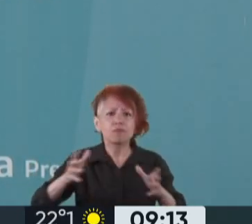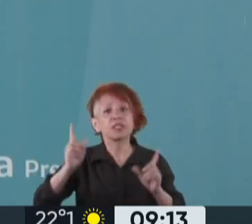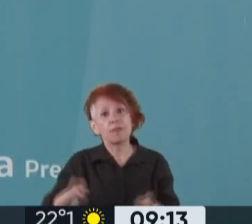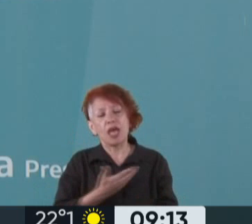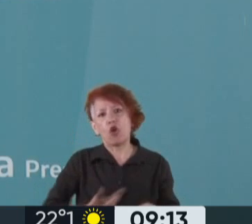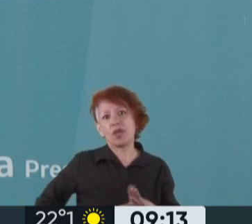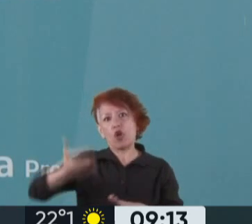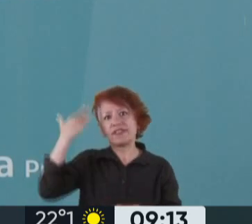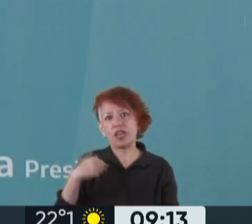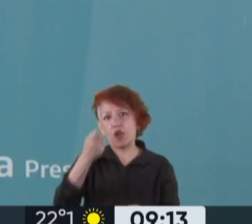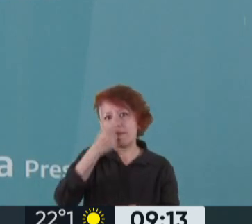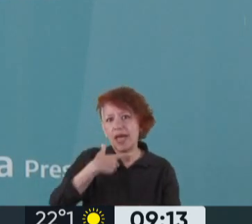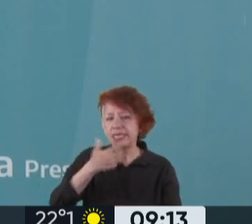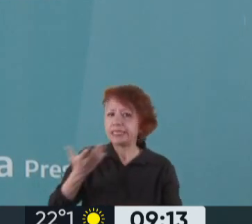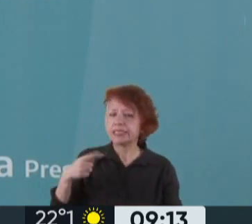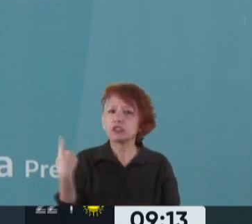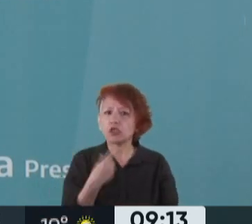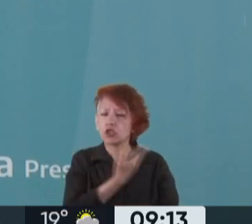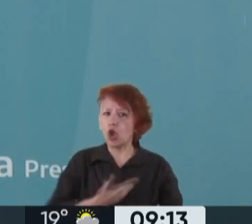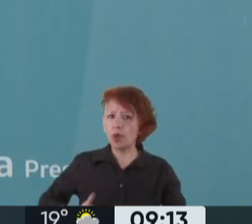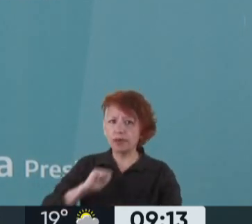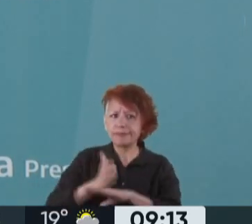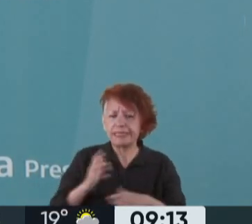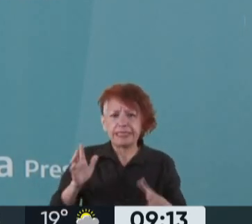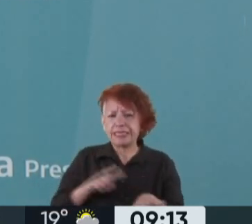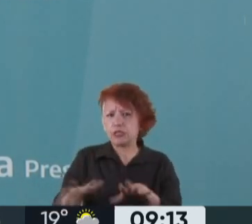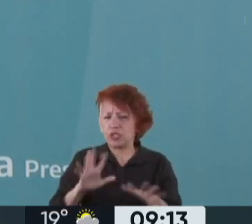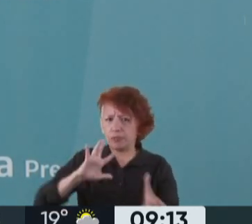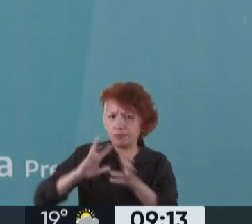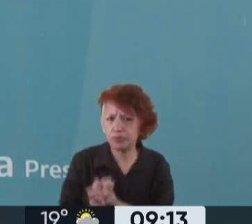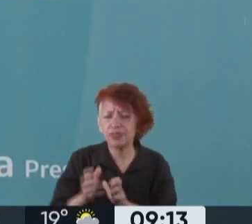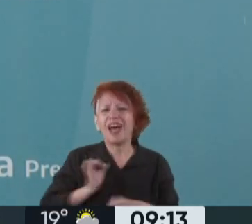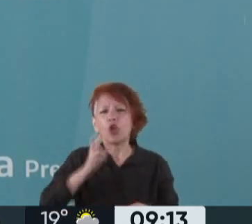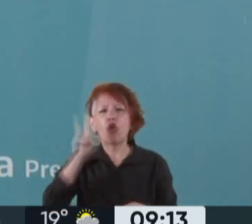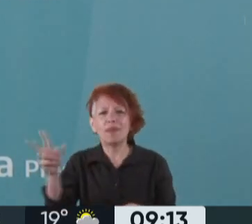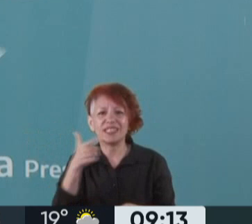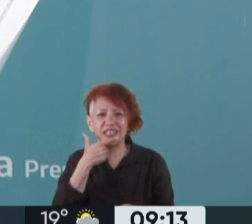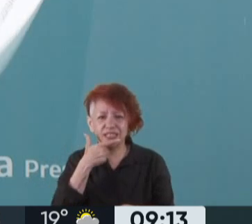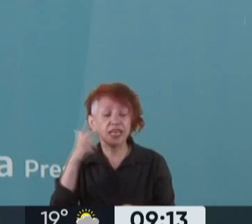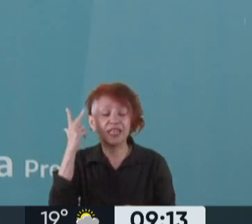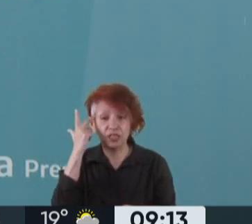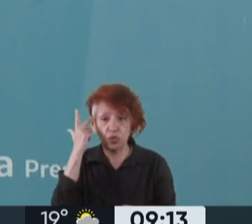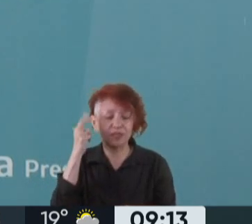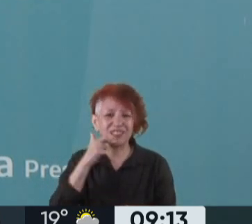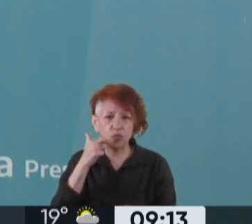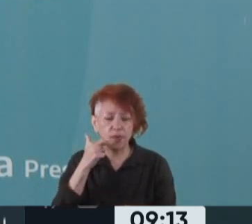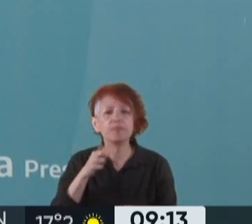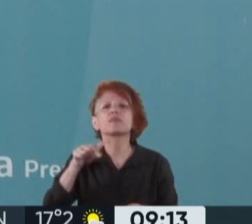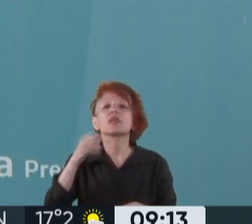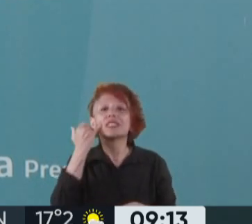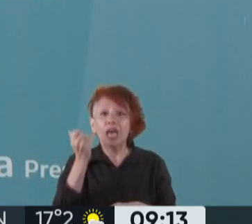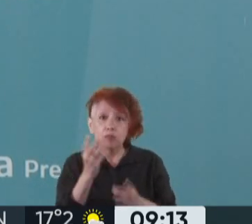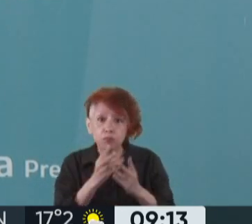como encontramos este gobierno en el 2019. Así que luego de estos números paso a contestar las preguntas